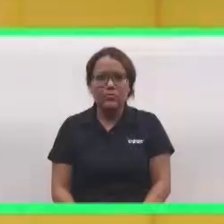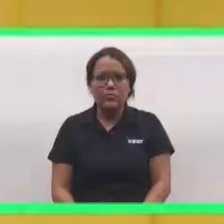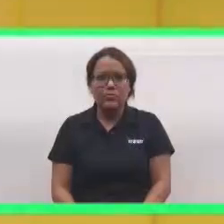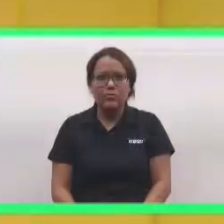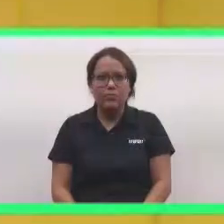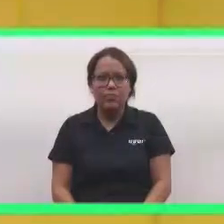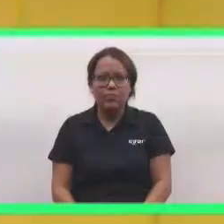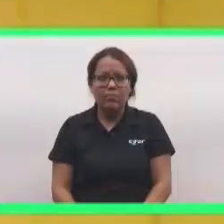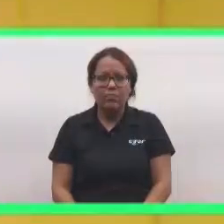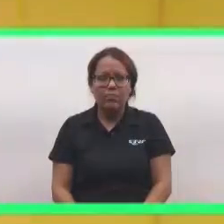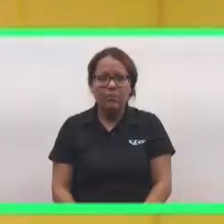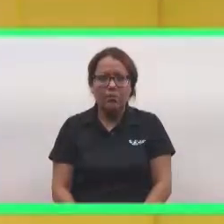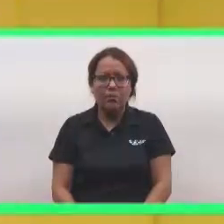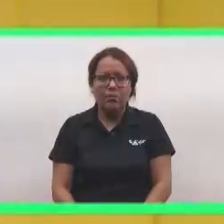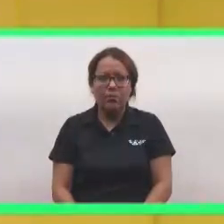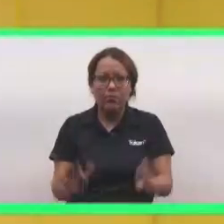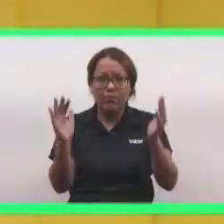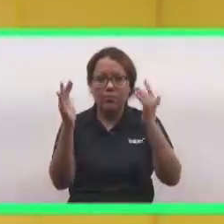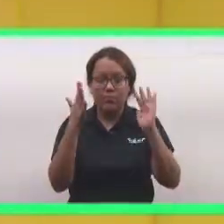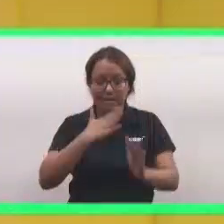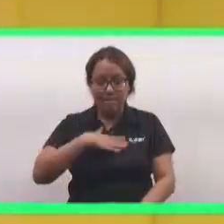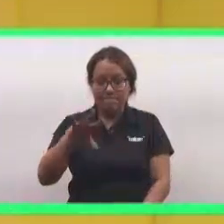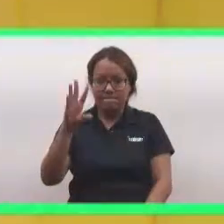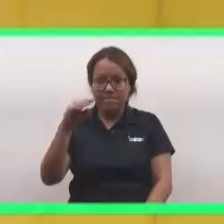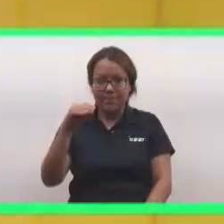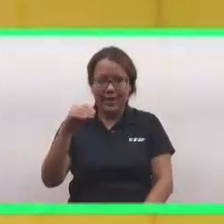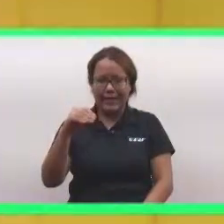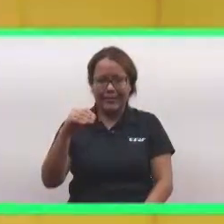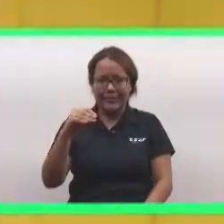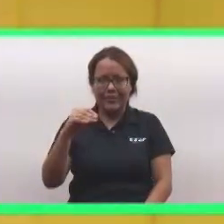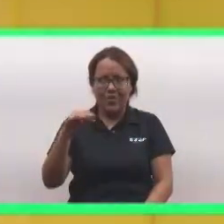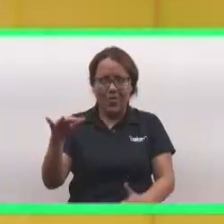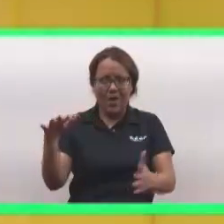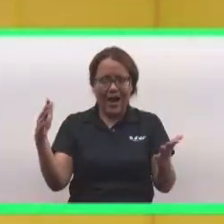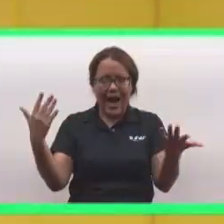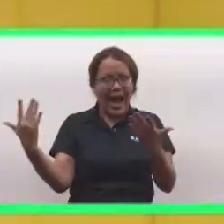cabal. Es como mi perrito es un poco impredecible.